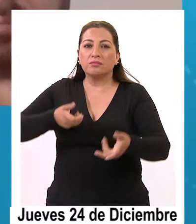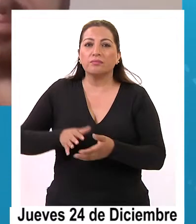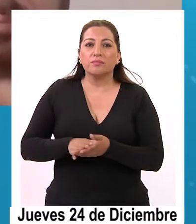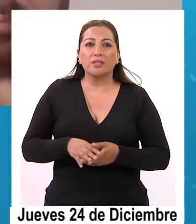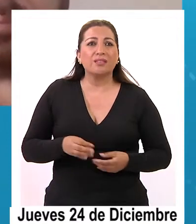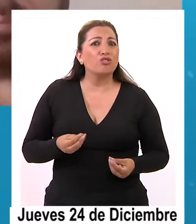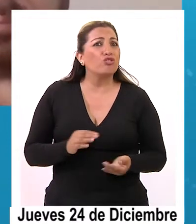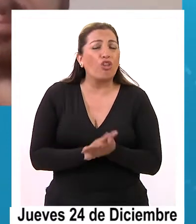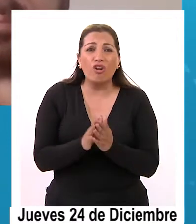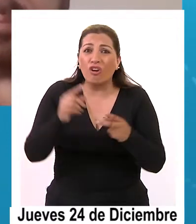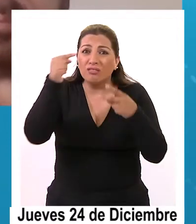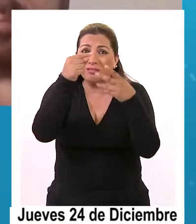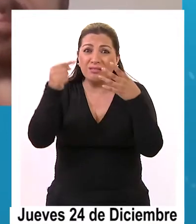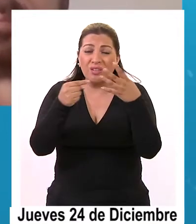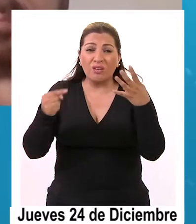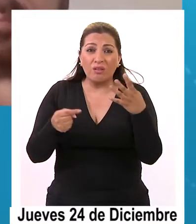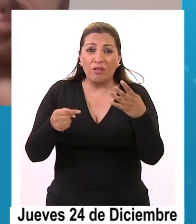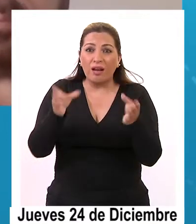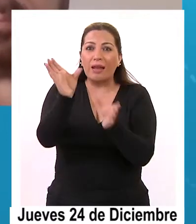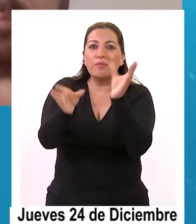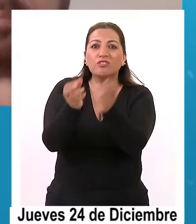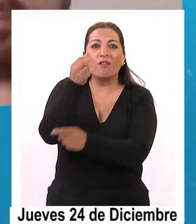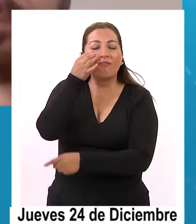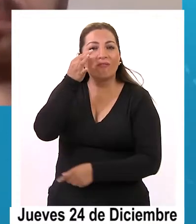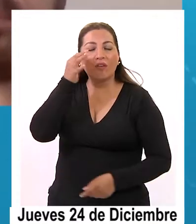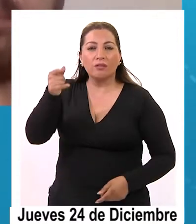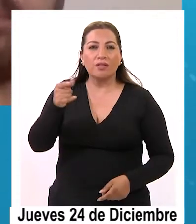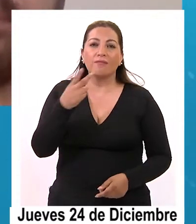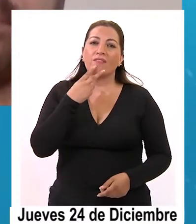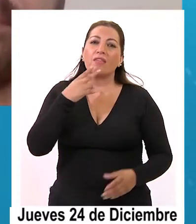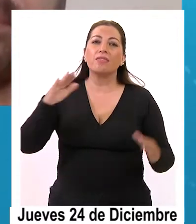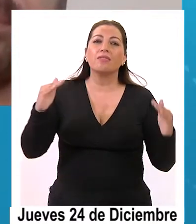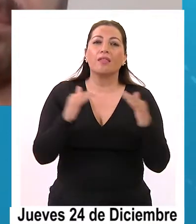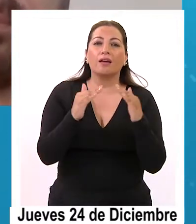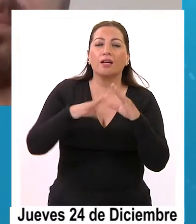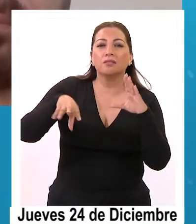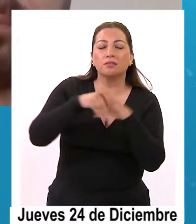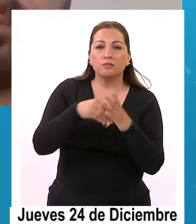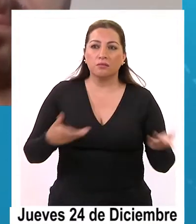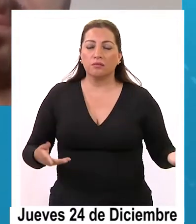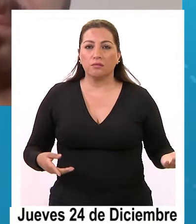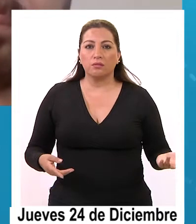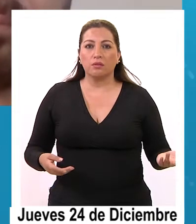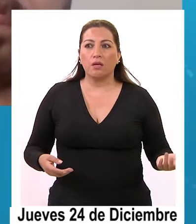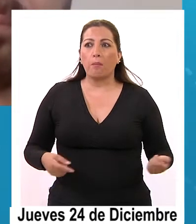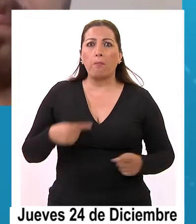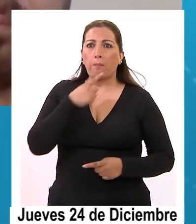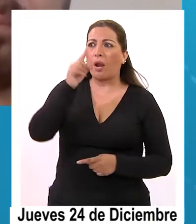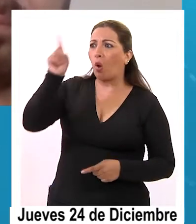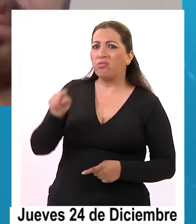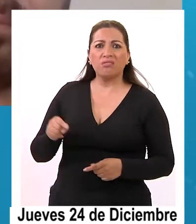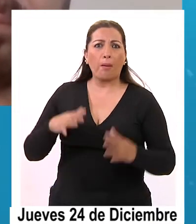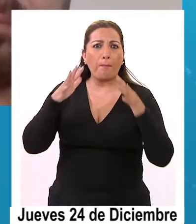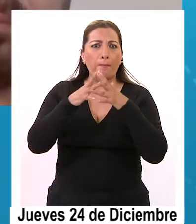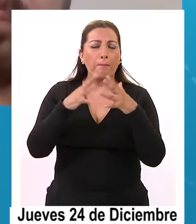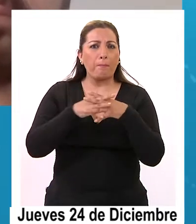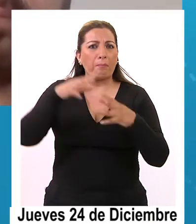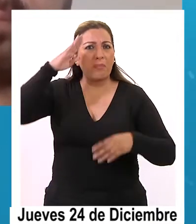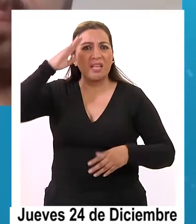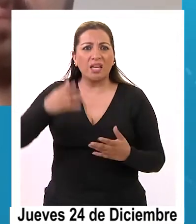calibre, munición de guerra, todo lo que ve la comunidad, ¿cierto?, en su población. Y cuando dicen, bueno, ¿y los militares dónde están?